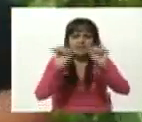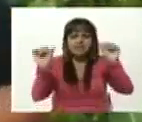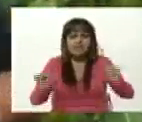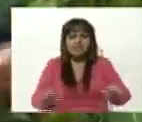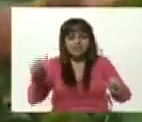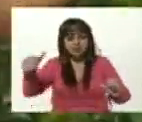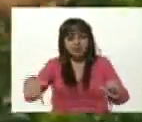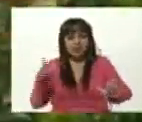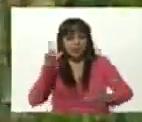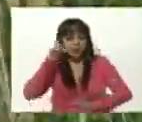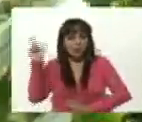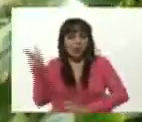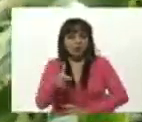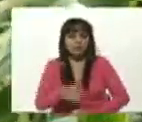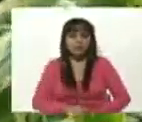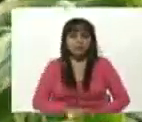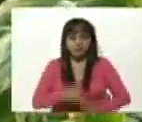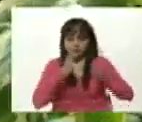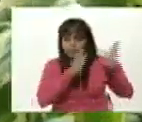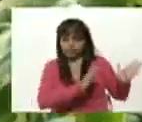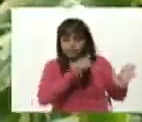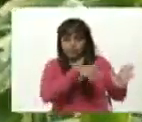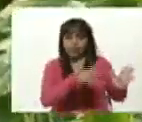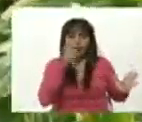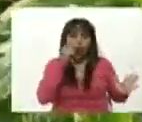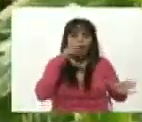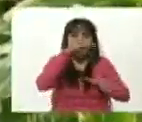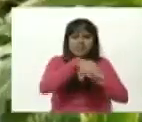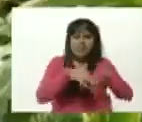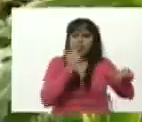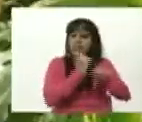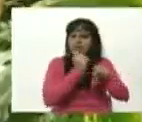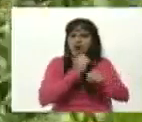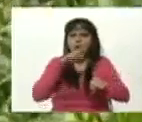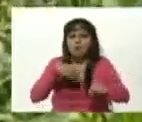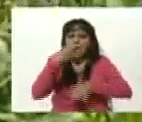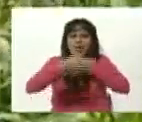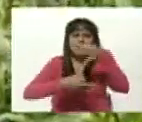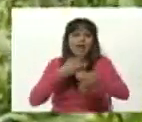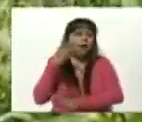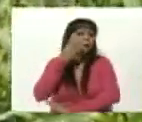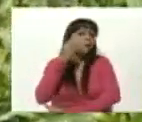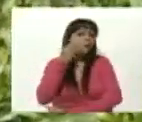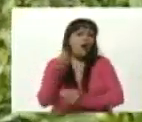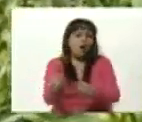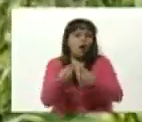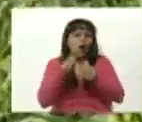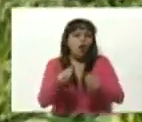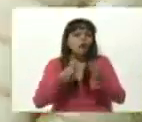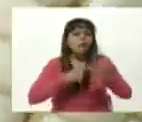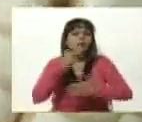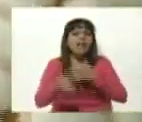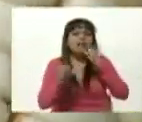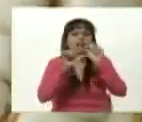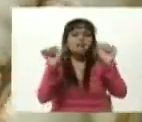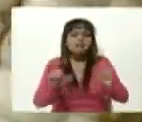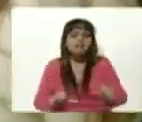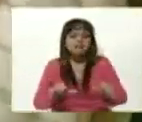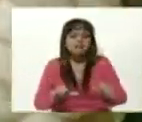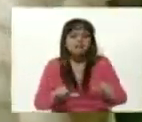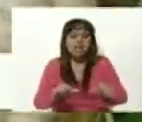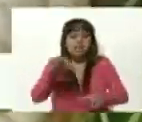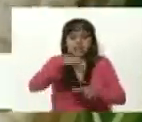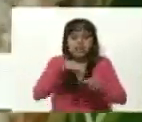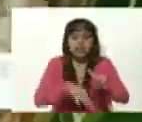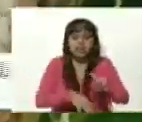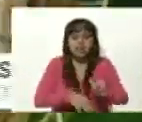acá en el estado. ¿Y quién más que nuestro productor, Antonio Rodríguez, que pueda dar las experiencias con el plan de siembra 2021